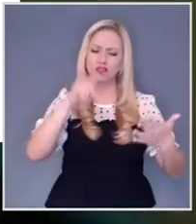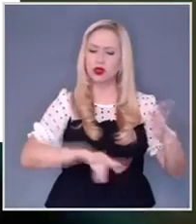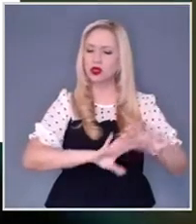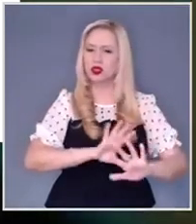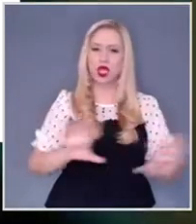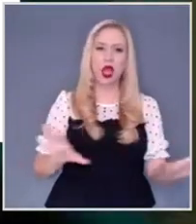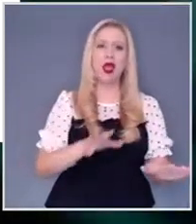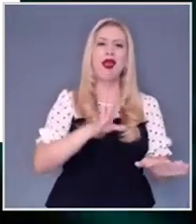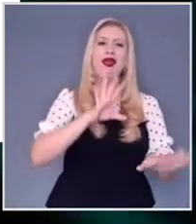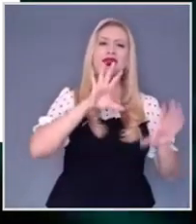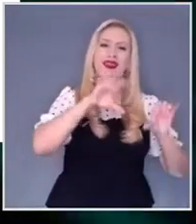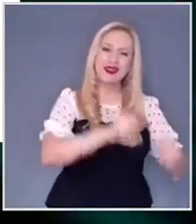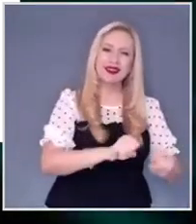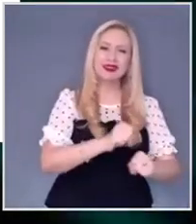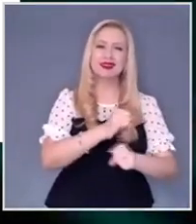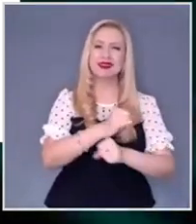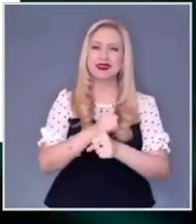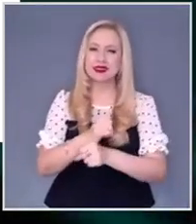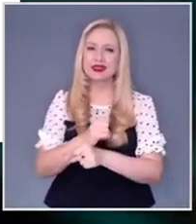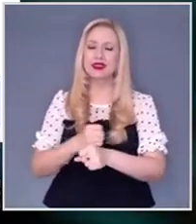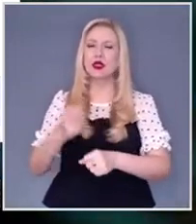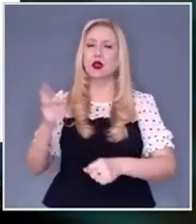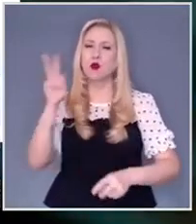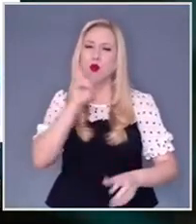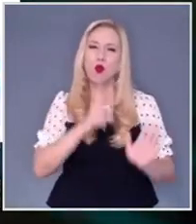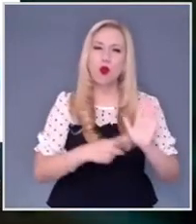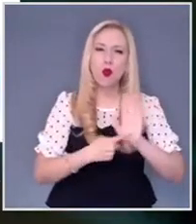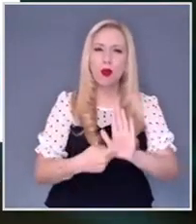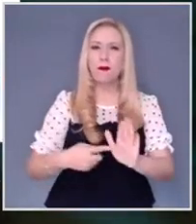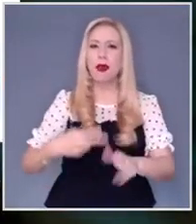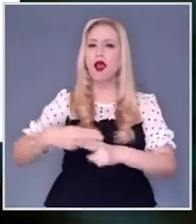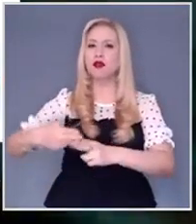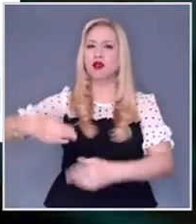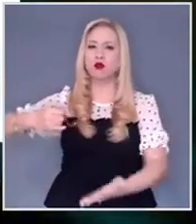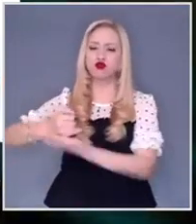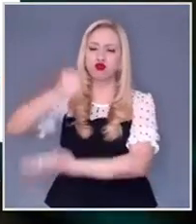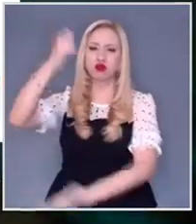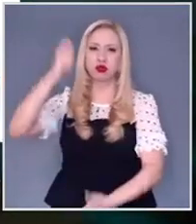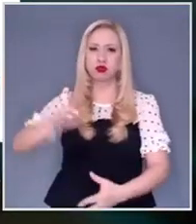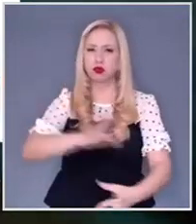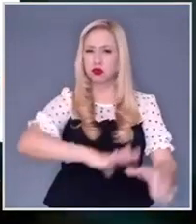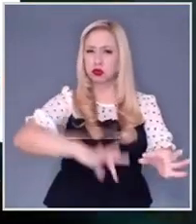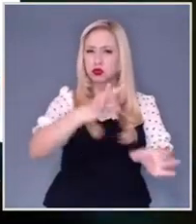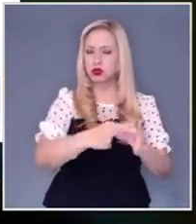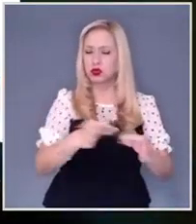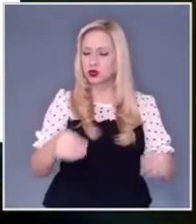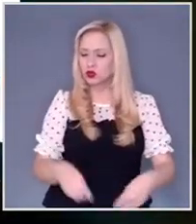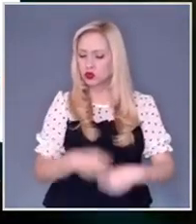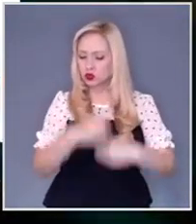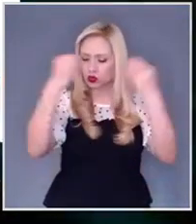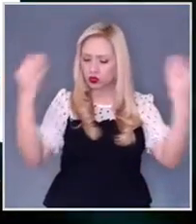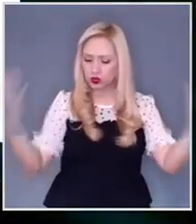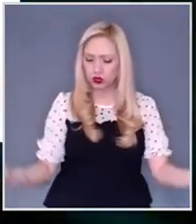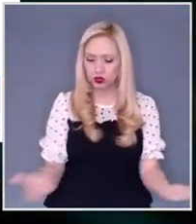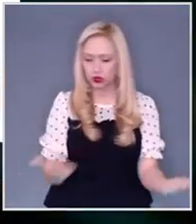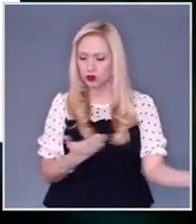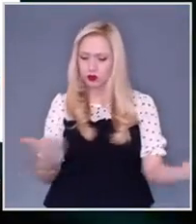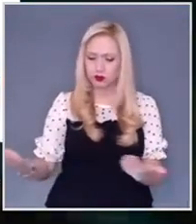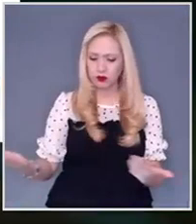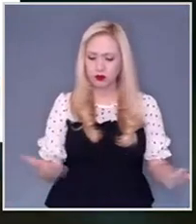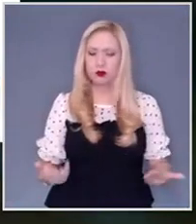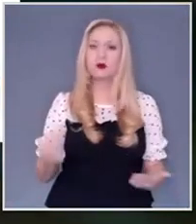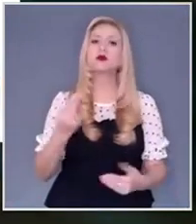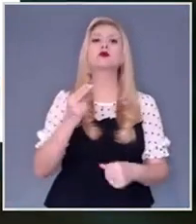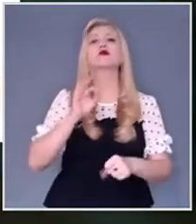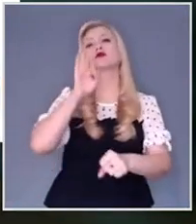consideramos que la calidad de la justicia depende en buena medida de la ciudad del sistema para proteger los derechos en esta